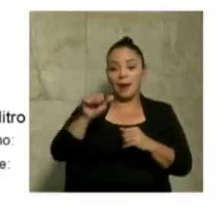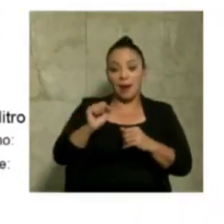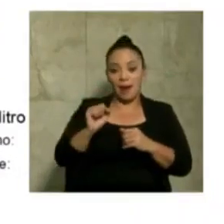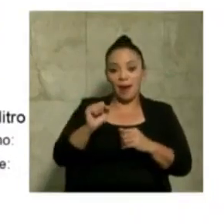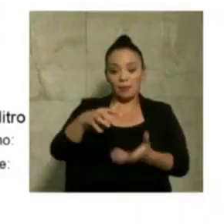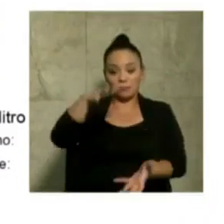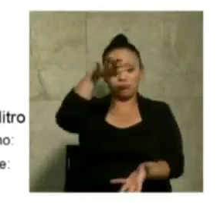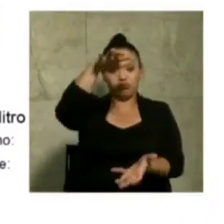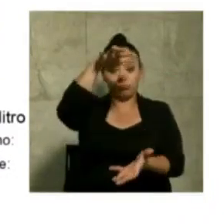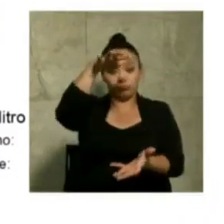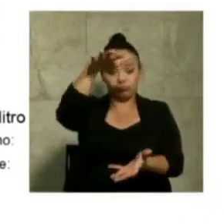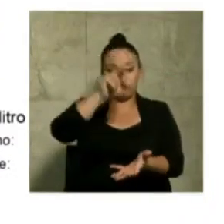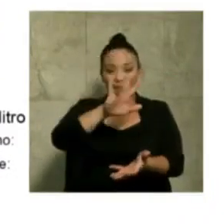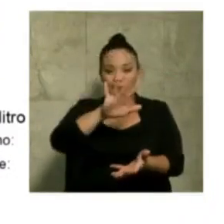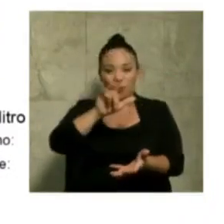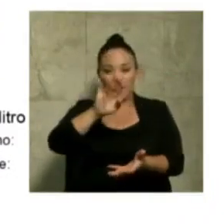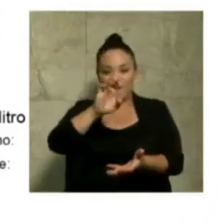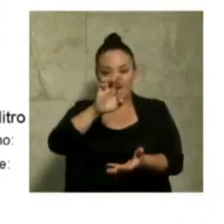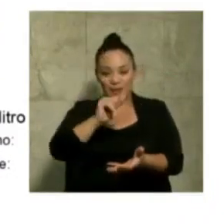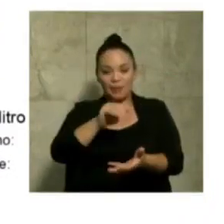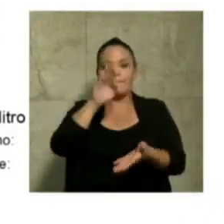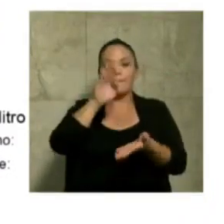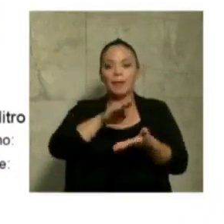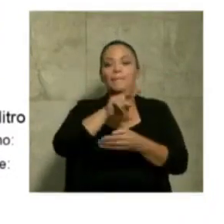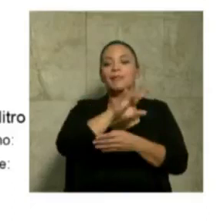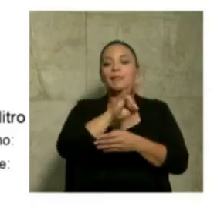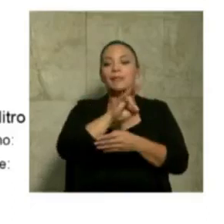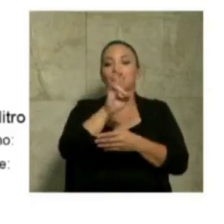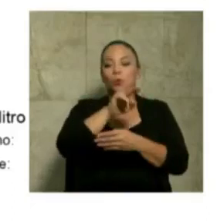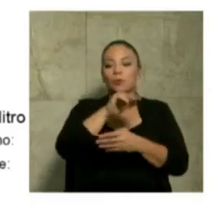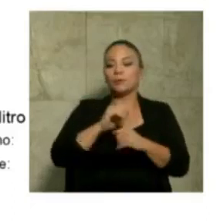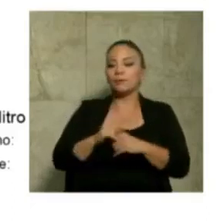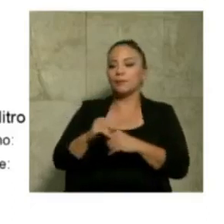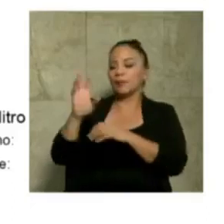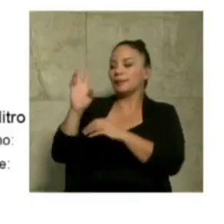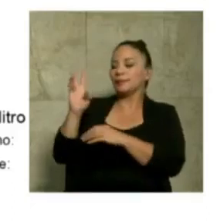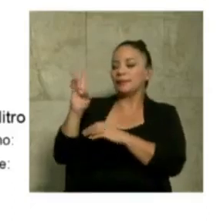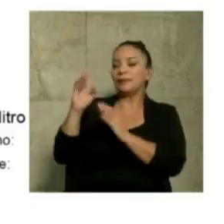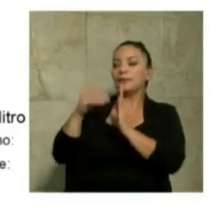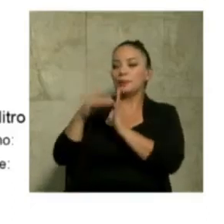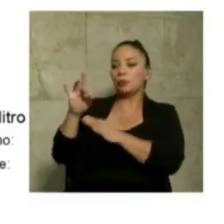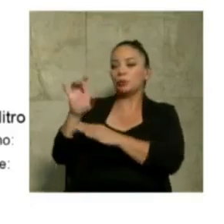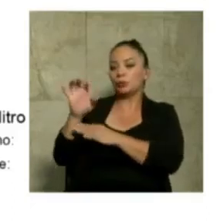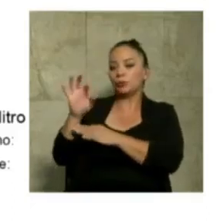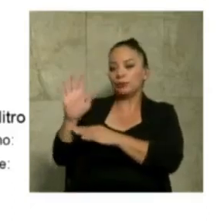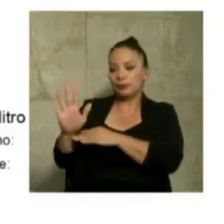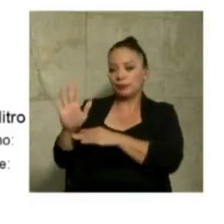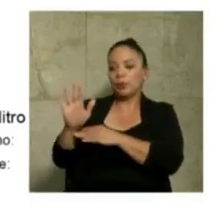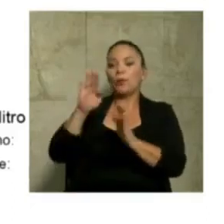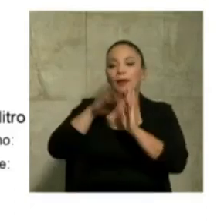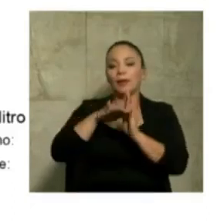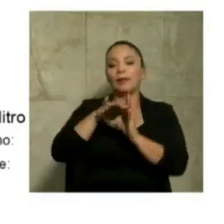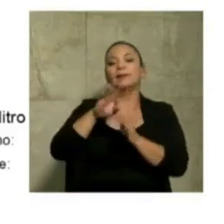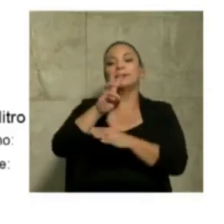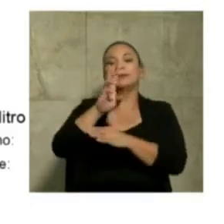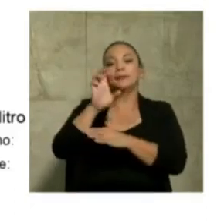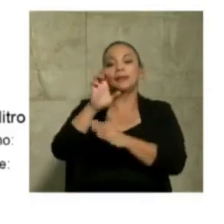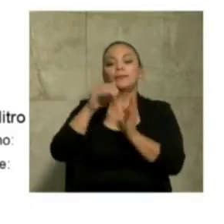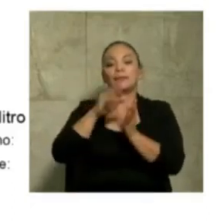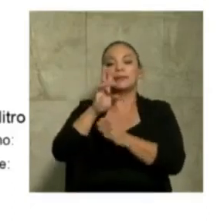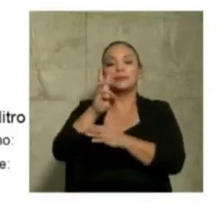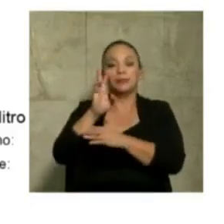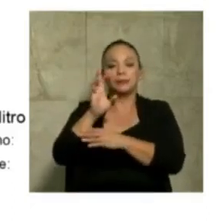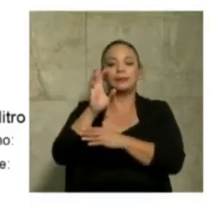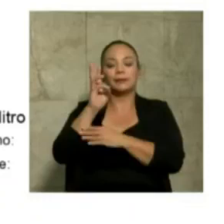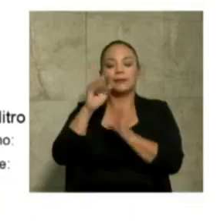libras bajaría 227 colones. ¿De cuánto a cuánto? De 6.895 a 6.666. Es que eso